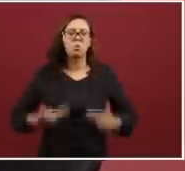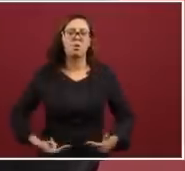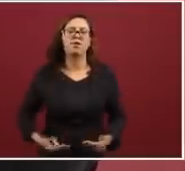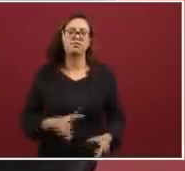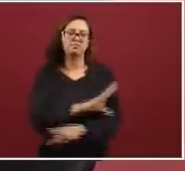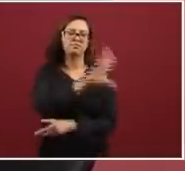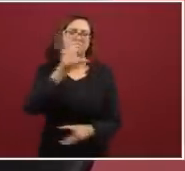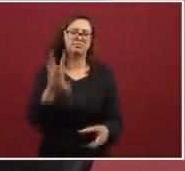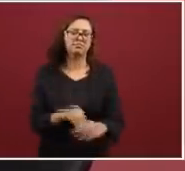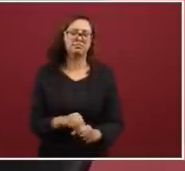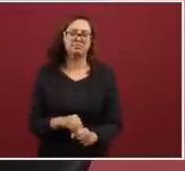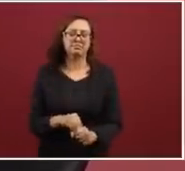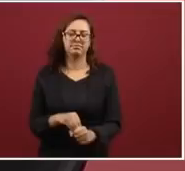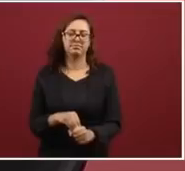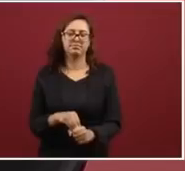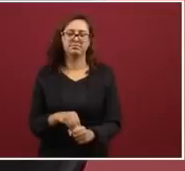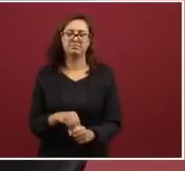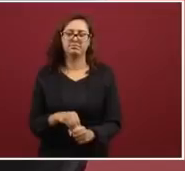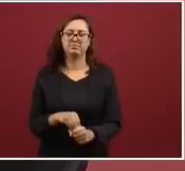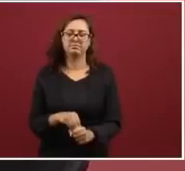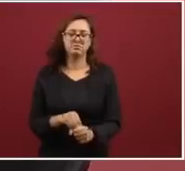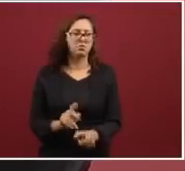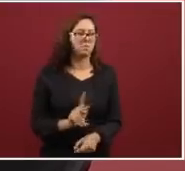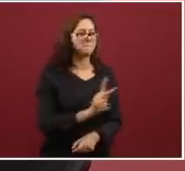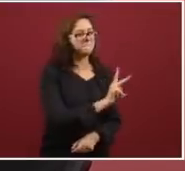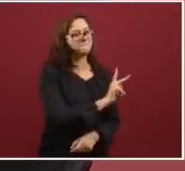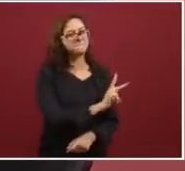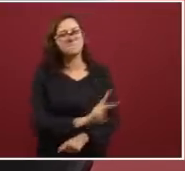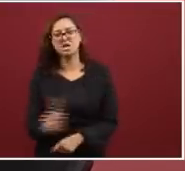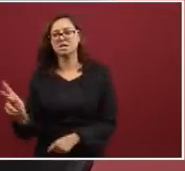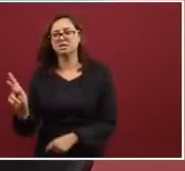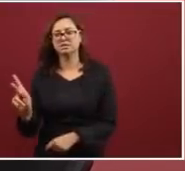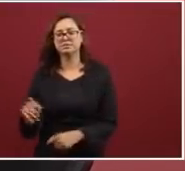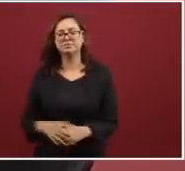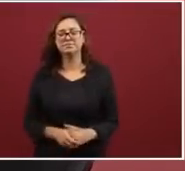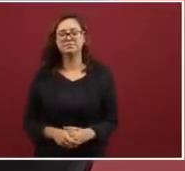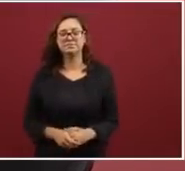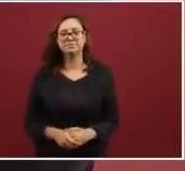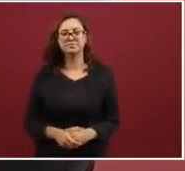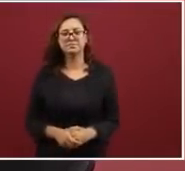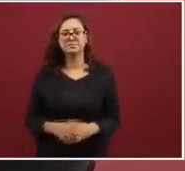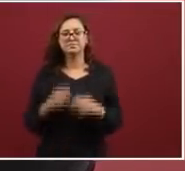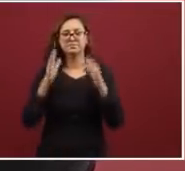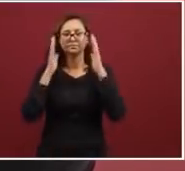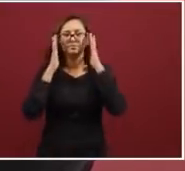en todas las personas. Entonces,